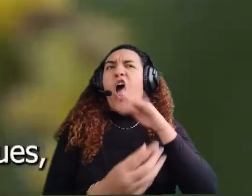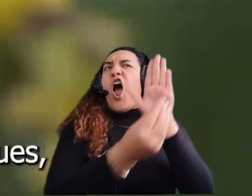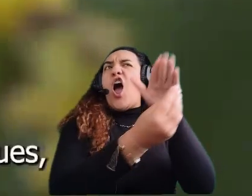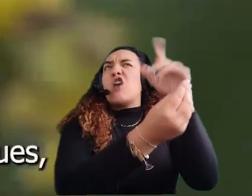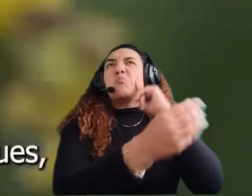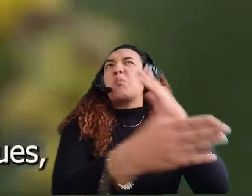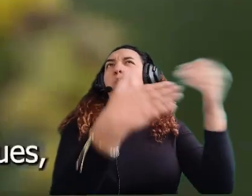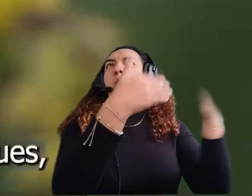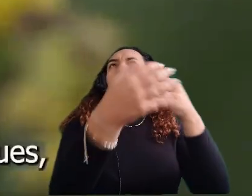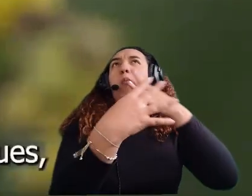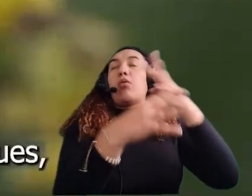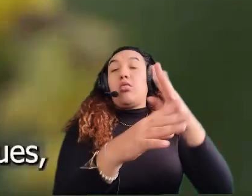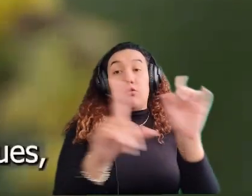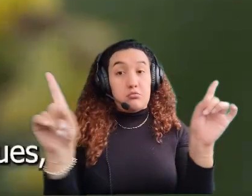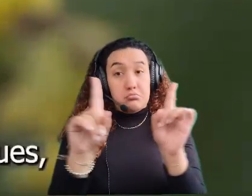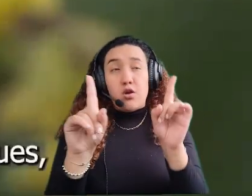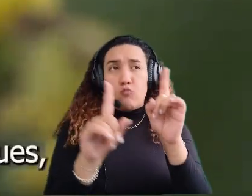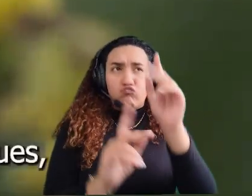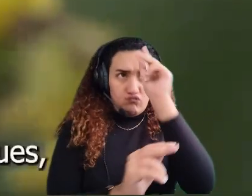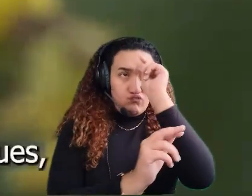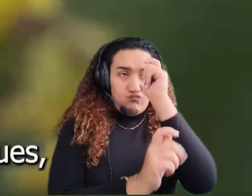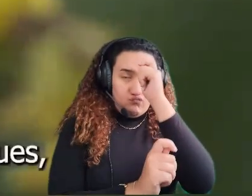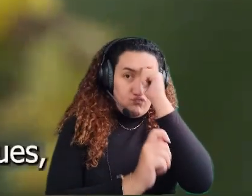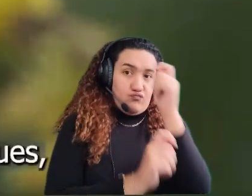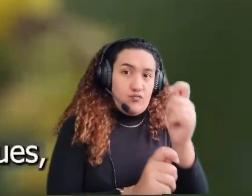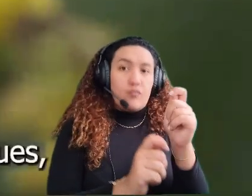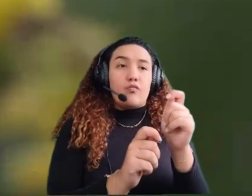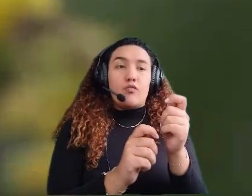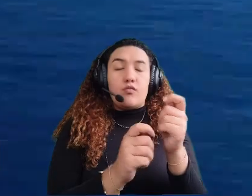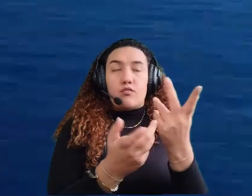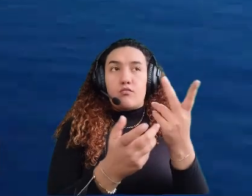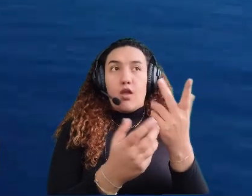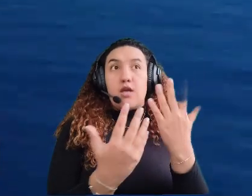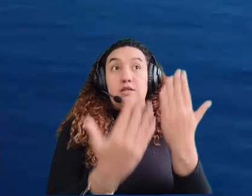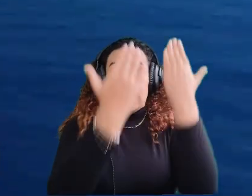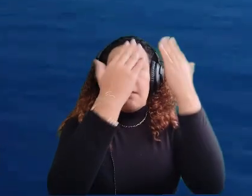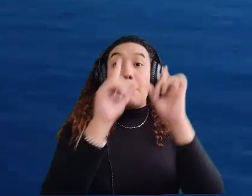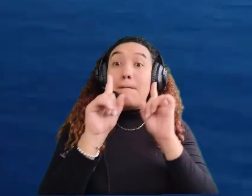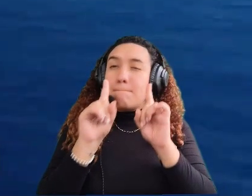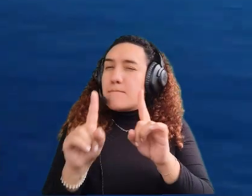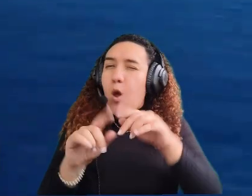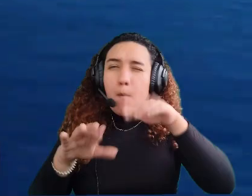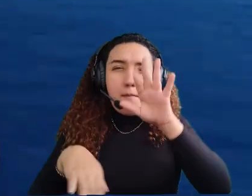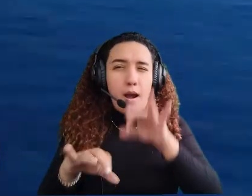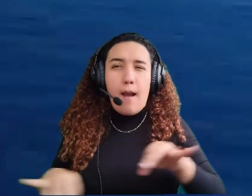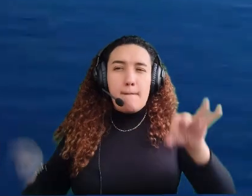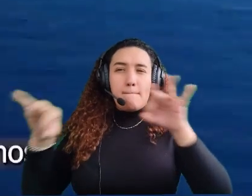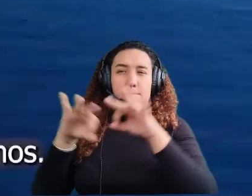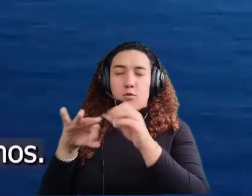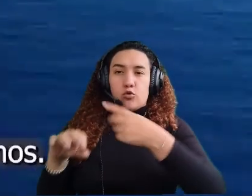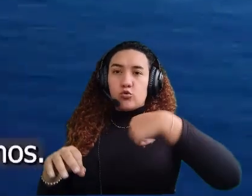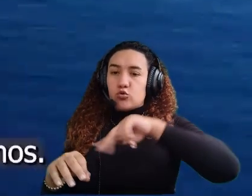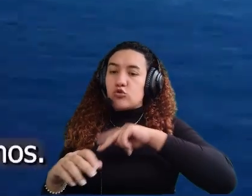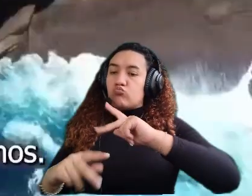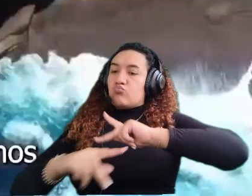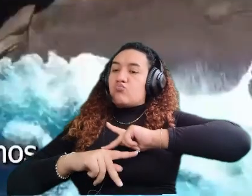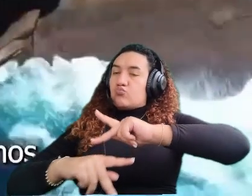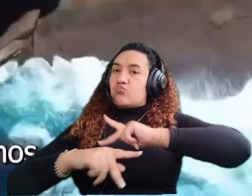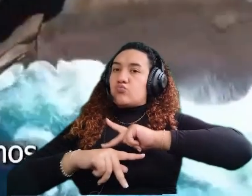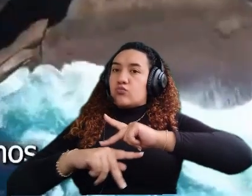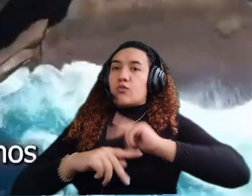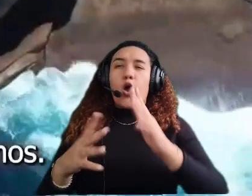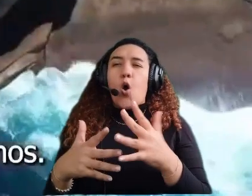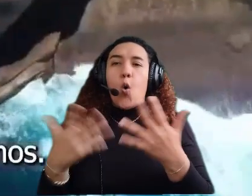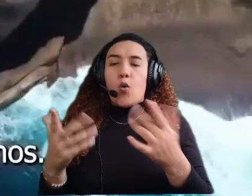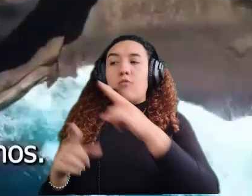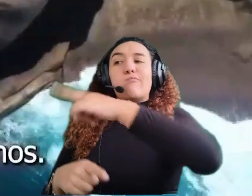creencia, no por restarle su importancia a las selvas y a los bosques, sino para darle su lugar a los grandes responsables de que tú y yo